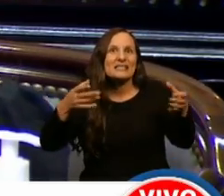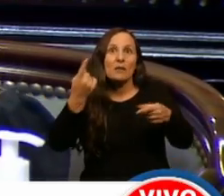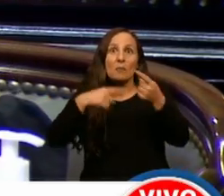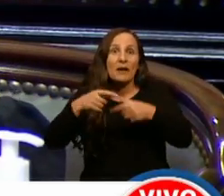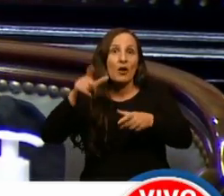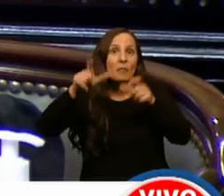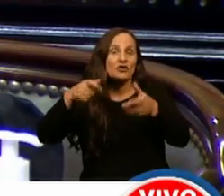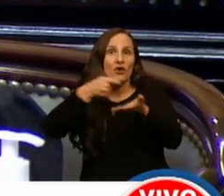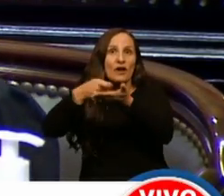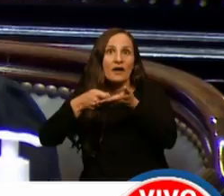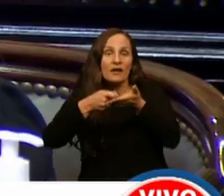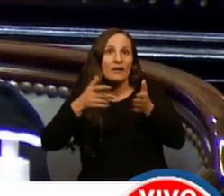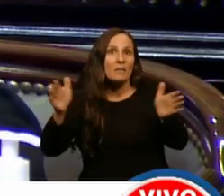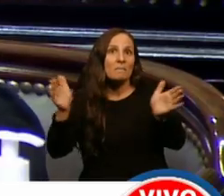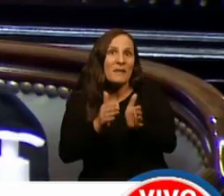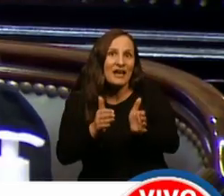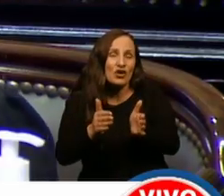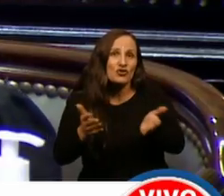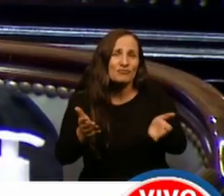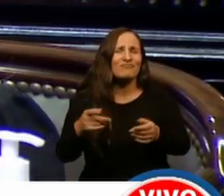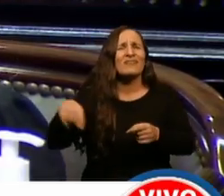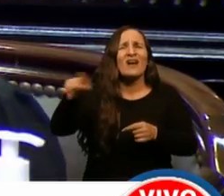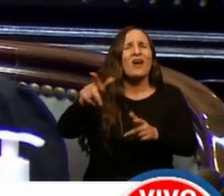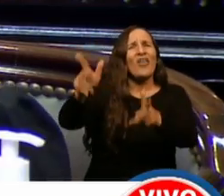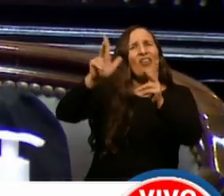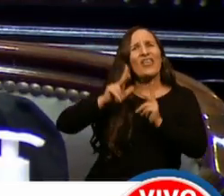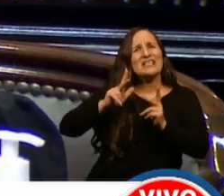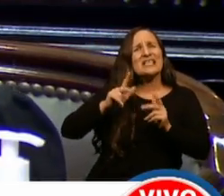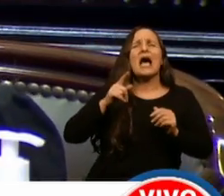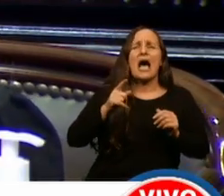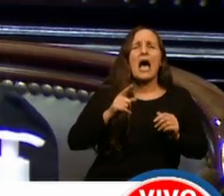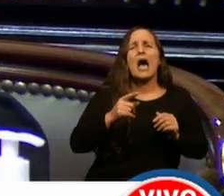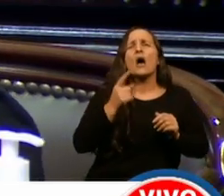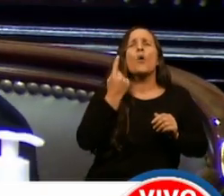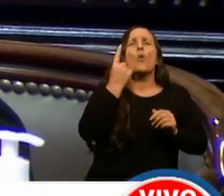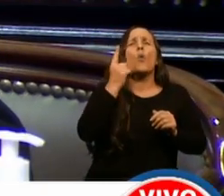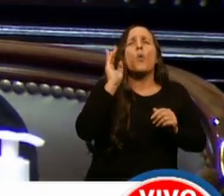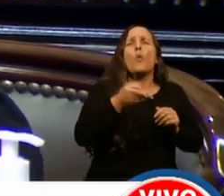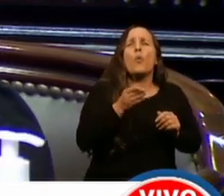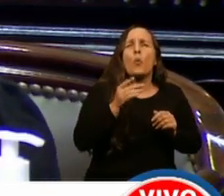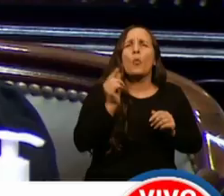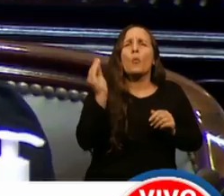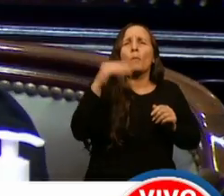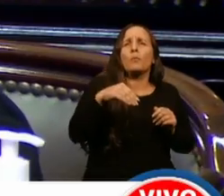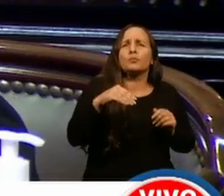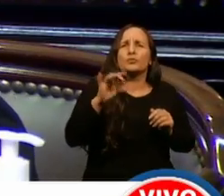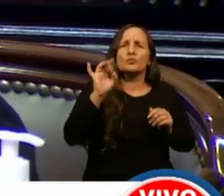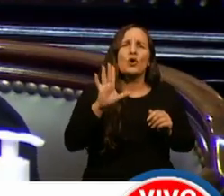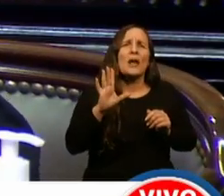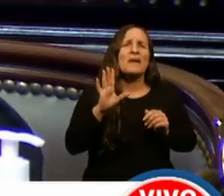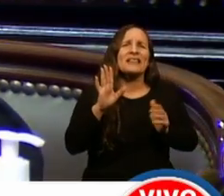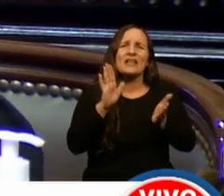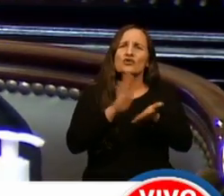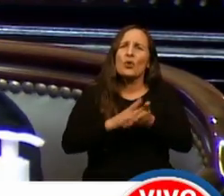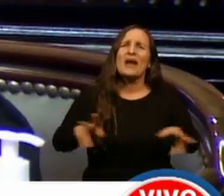obviamente se reduce si nos quieren hacer creer que con un punto porcentual de incremento en la